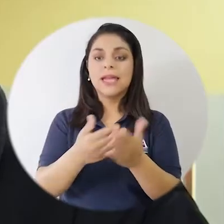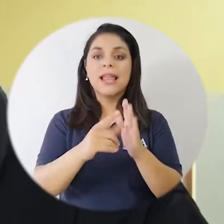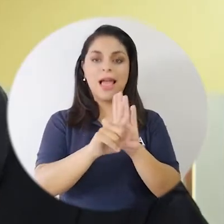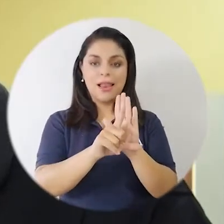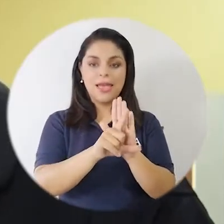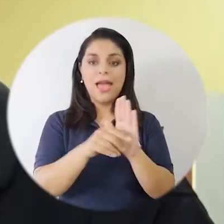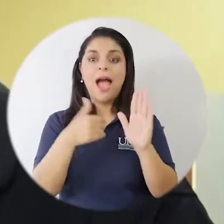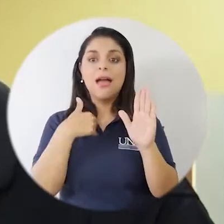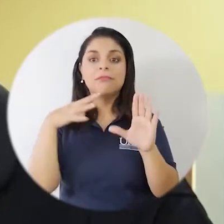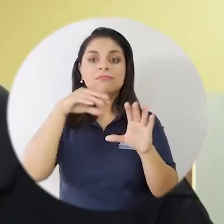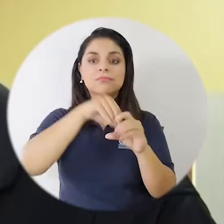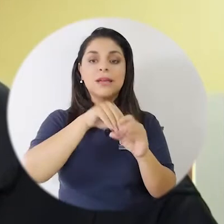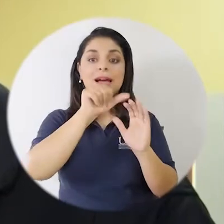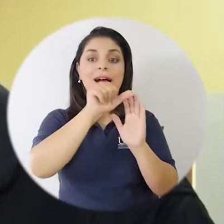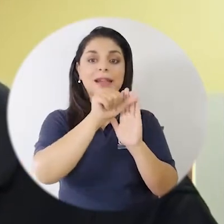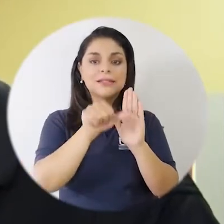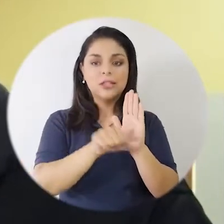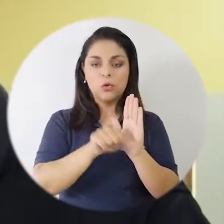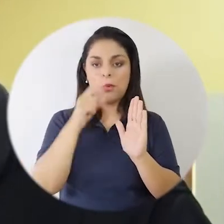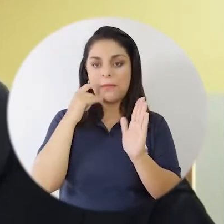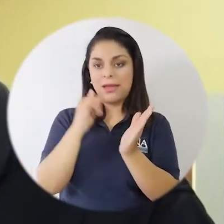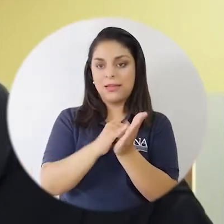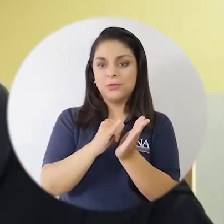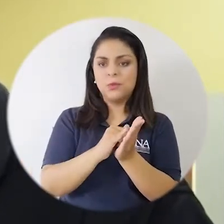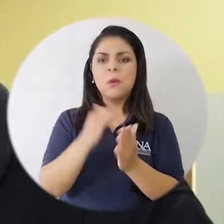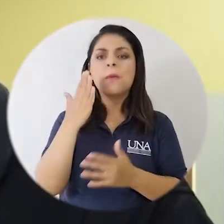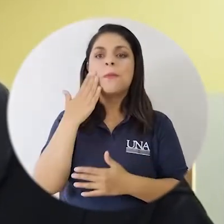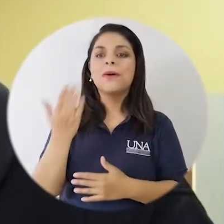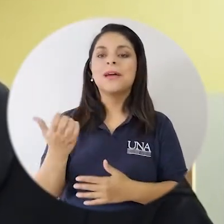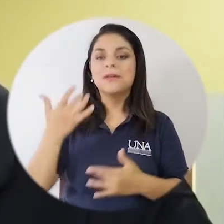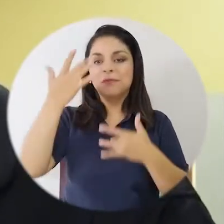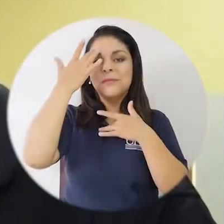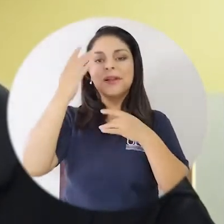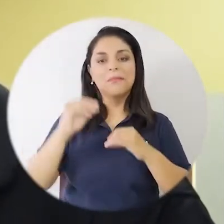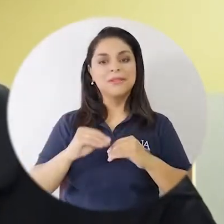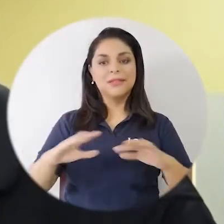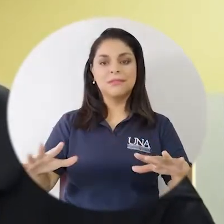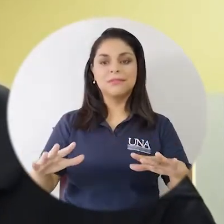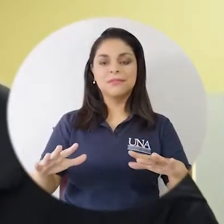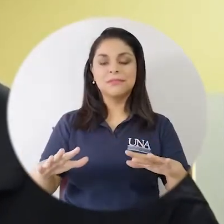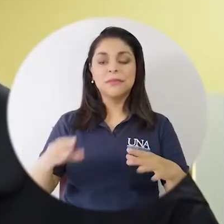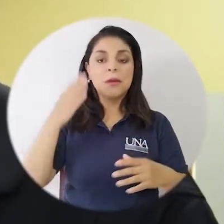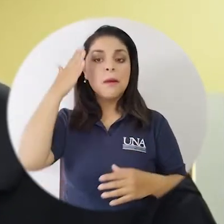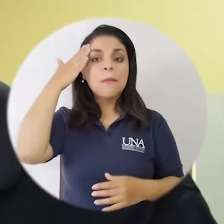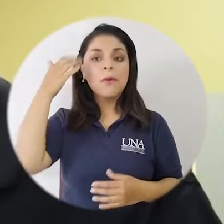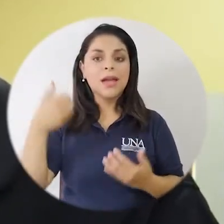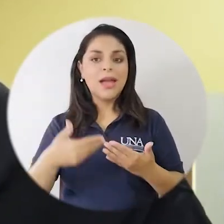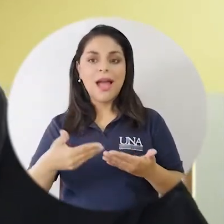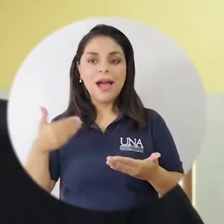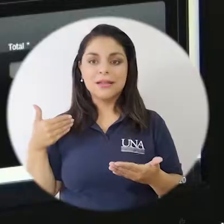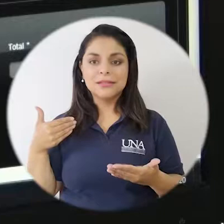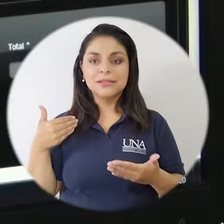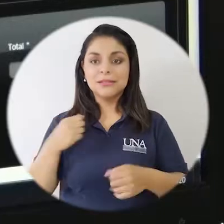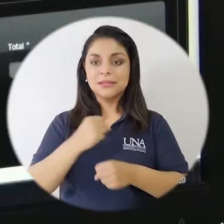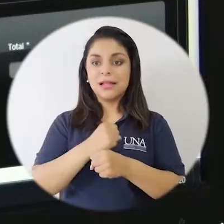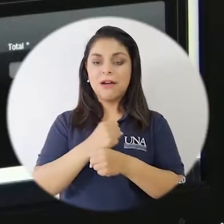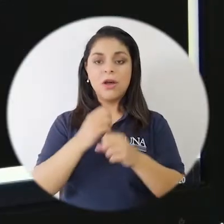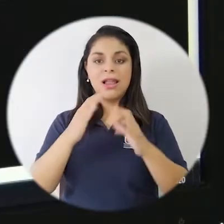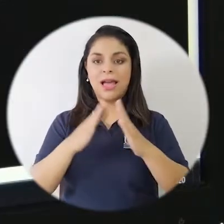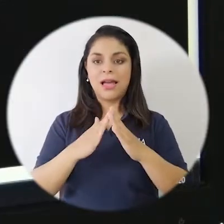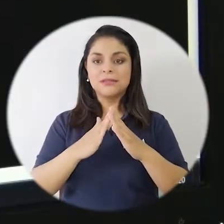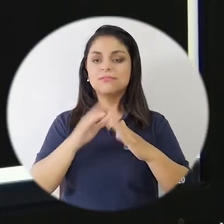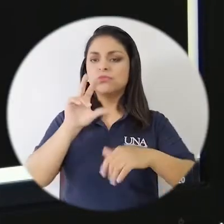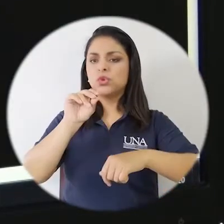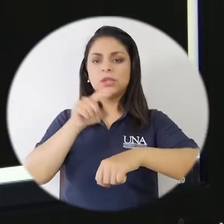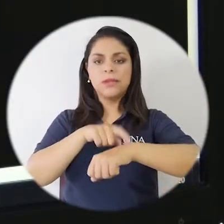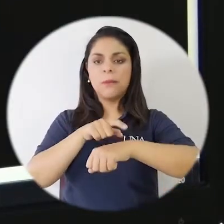artículo exclusivo para eso. Esto se da en el marco de la pandemia, porque antes de eso el teletrabajo, pues aparte que no era